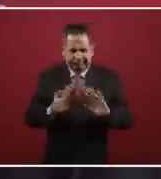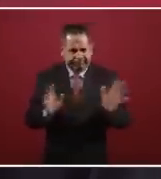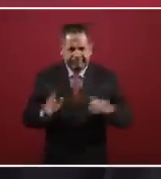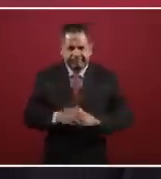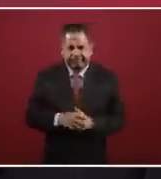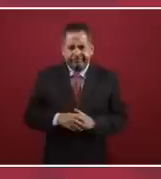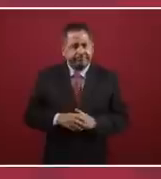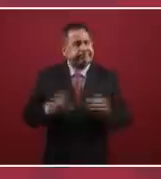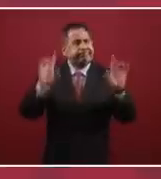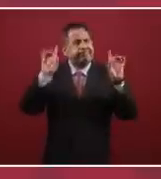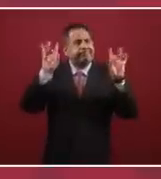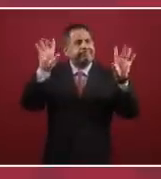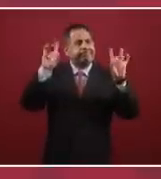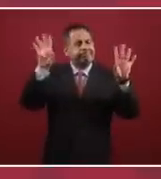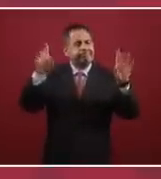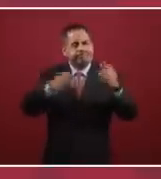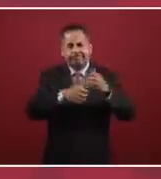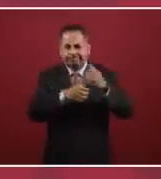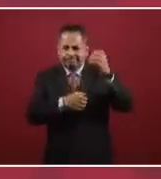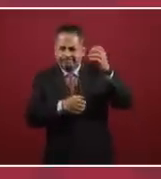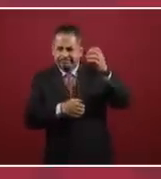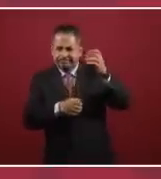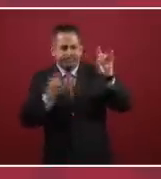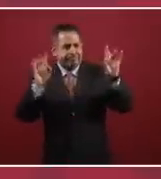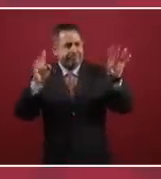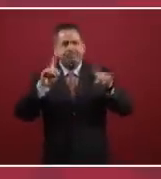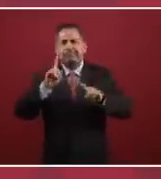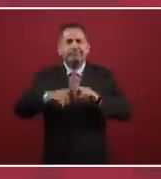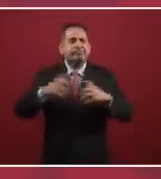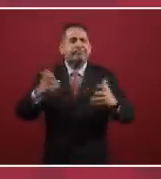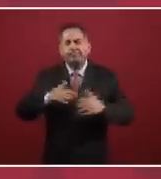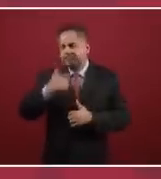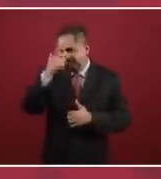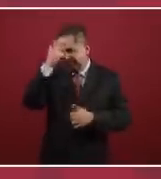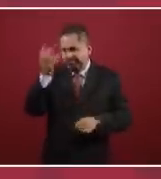El Ángel lo edificó